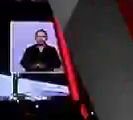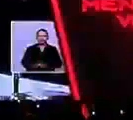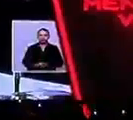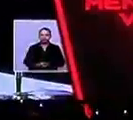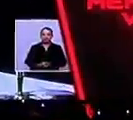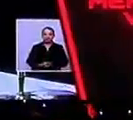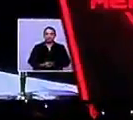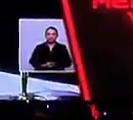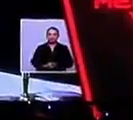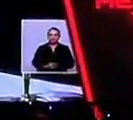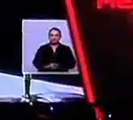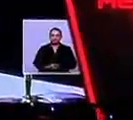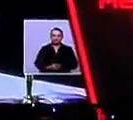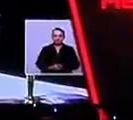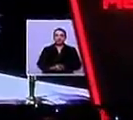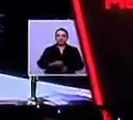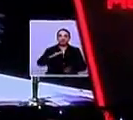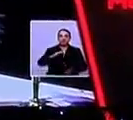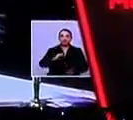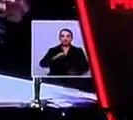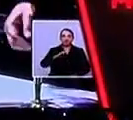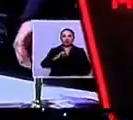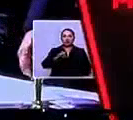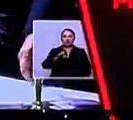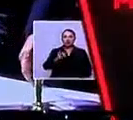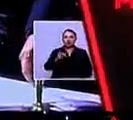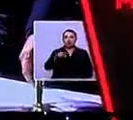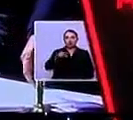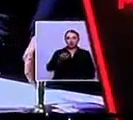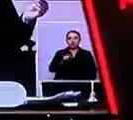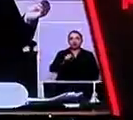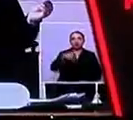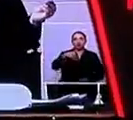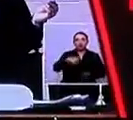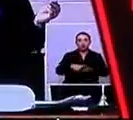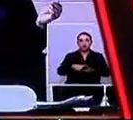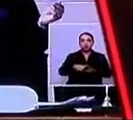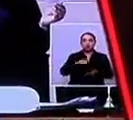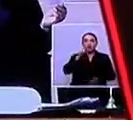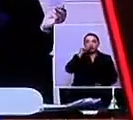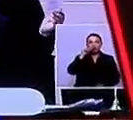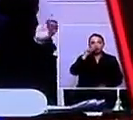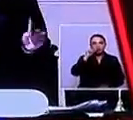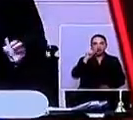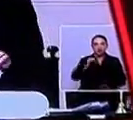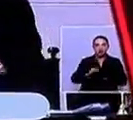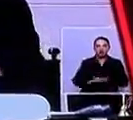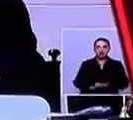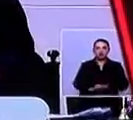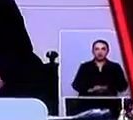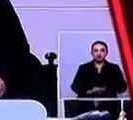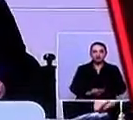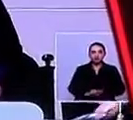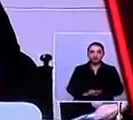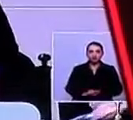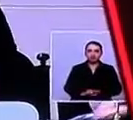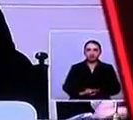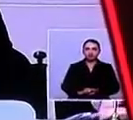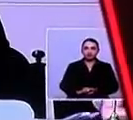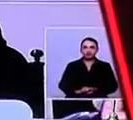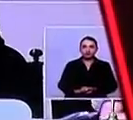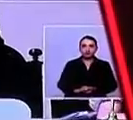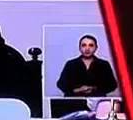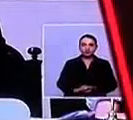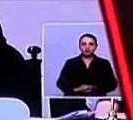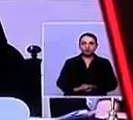apoyando? Claro, cada vez más en política las formas son el fondo. Y hoy día, de alguna manera, ¿no es cierto?, la élite